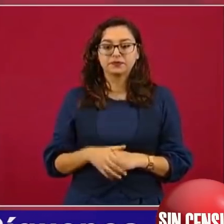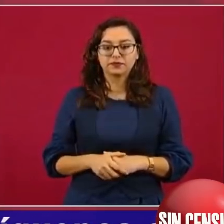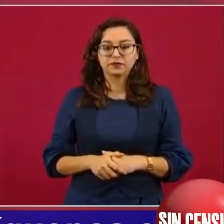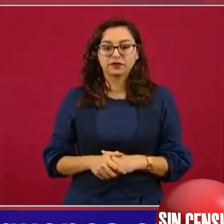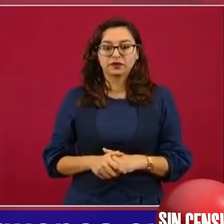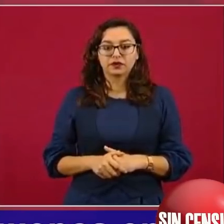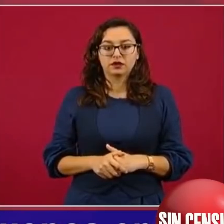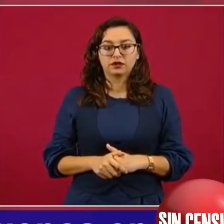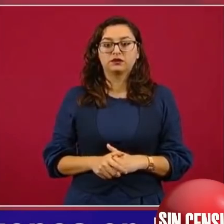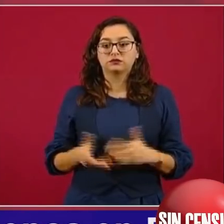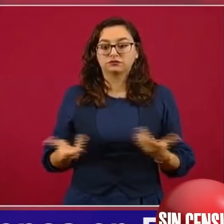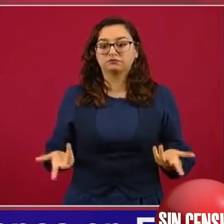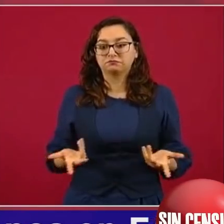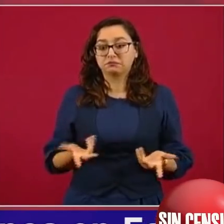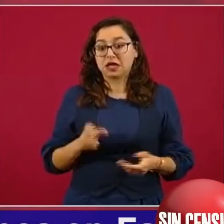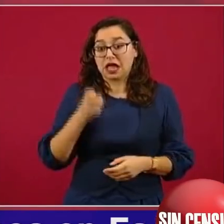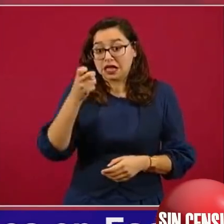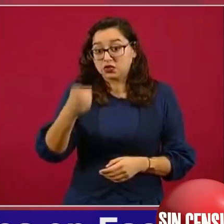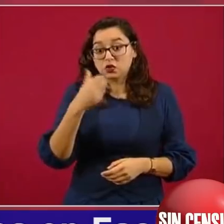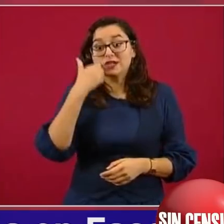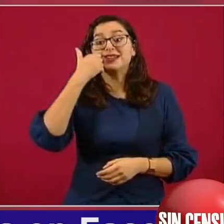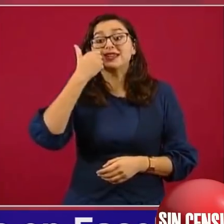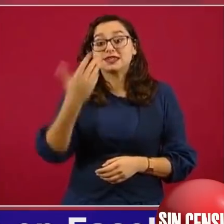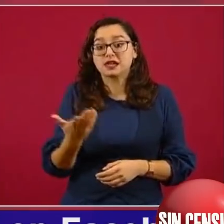con otro financiamiento.